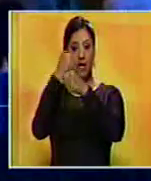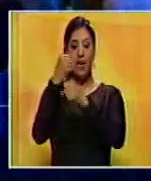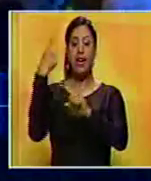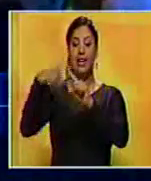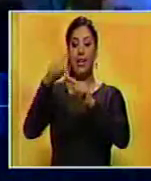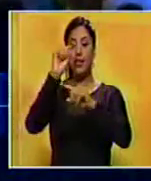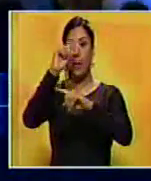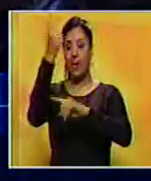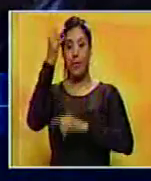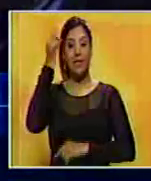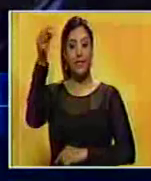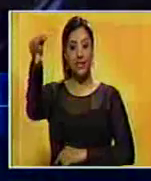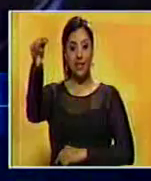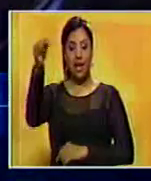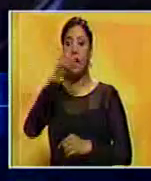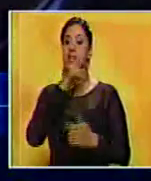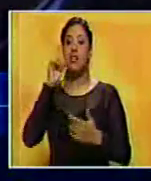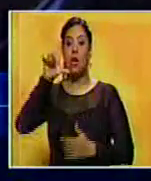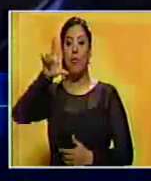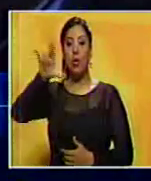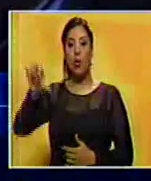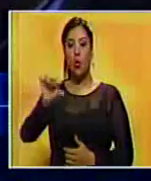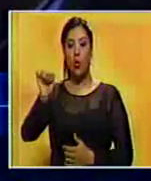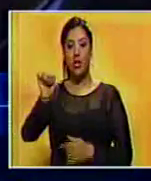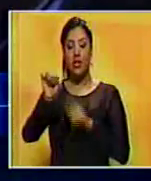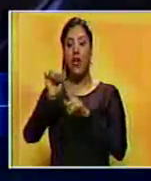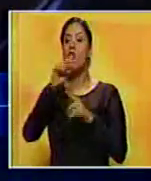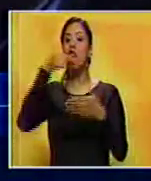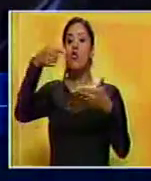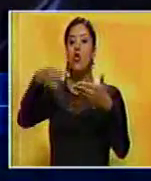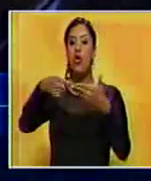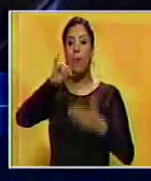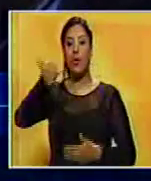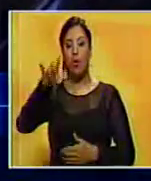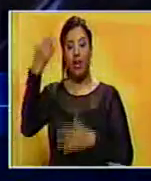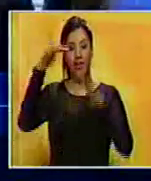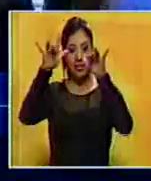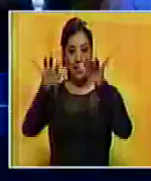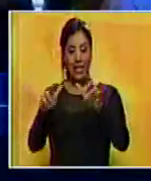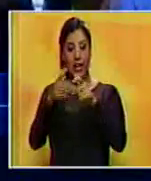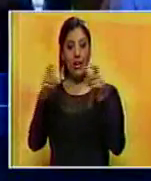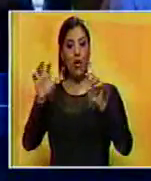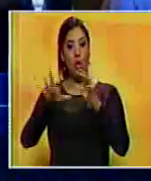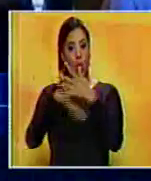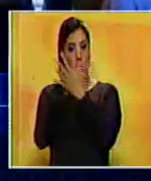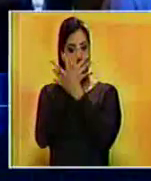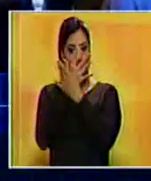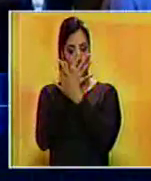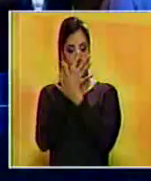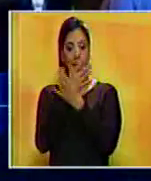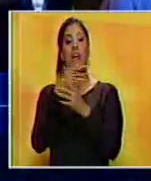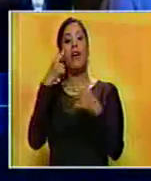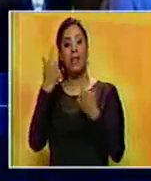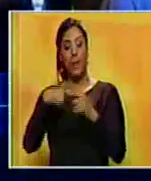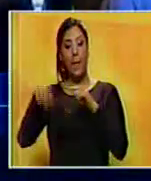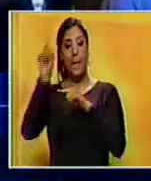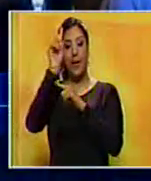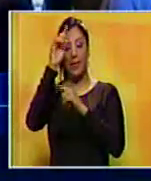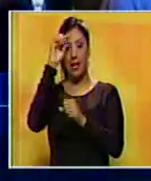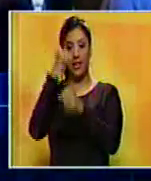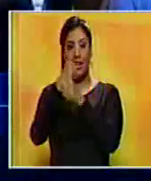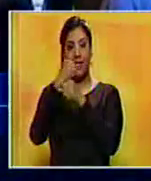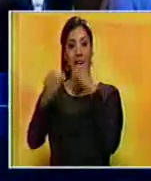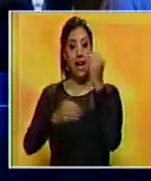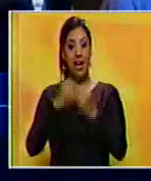el ex primer fiscal de la corte de luis moreno-ocampo nombraba en julio por el secretario general de la oea luis almagro la primera audiencia